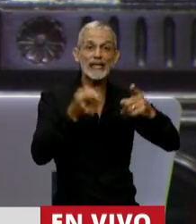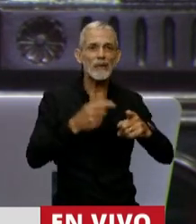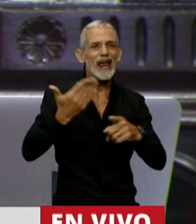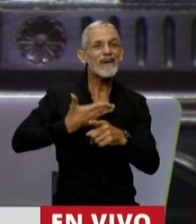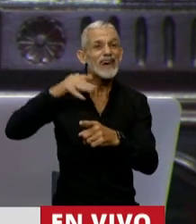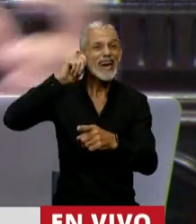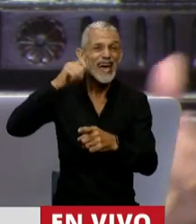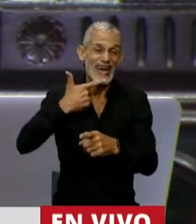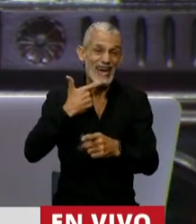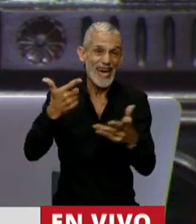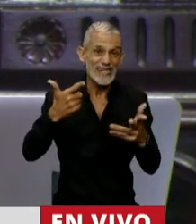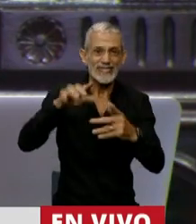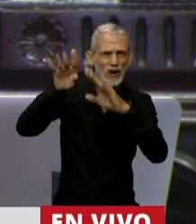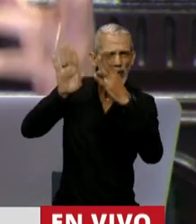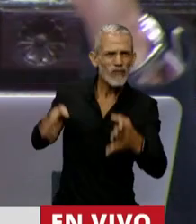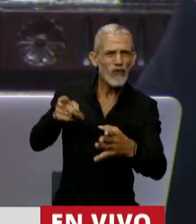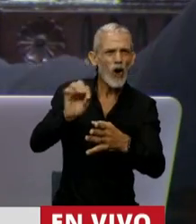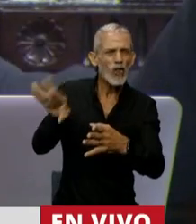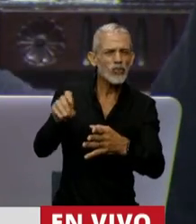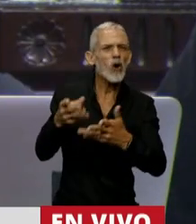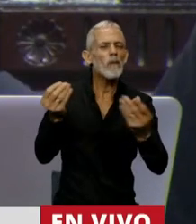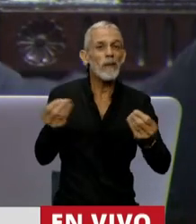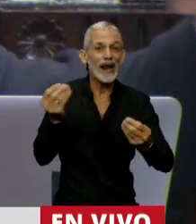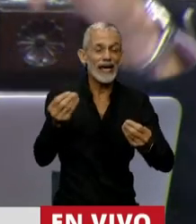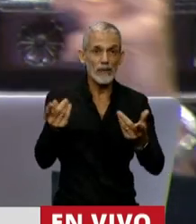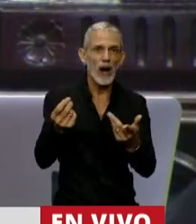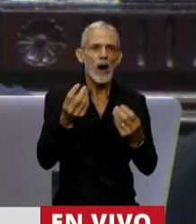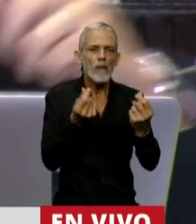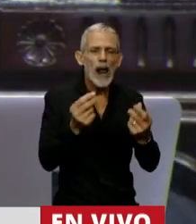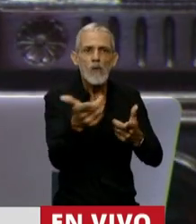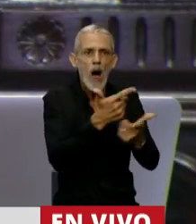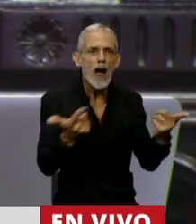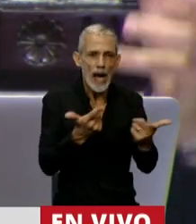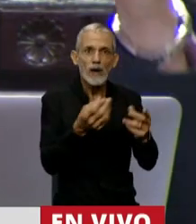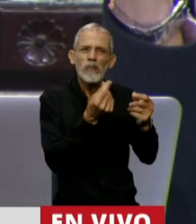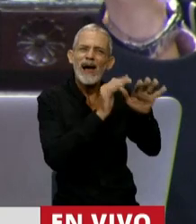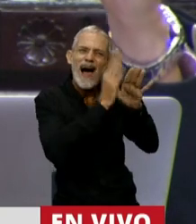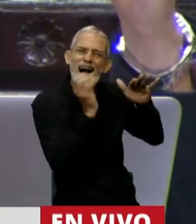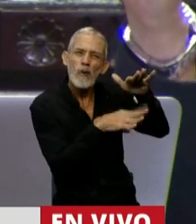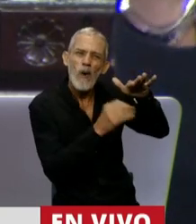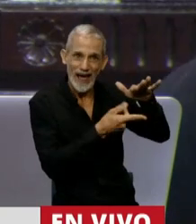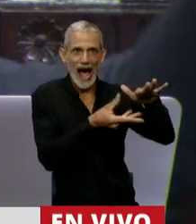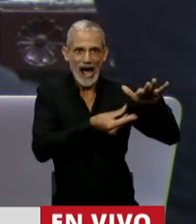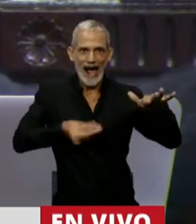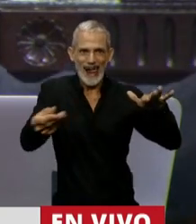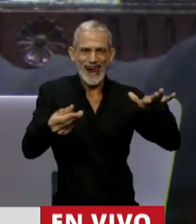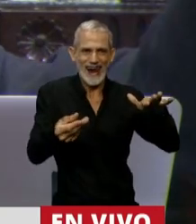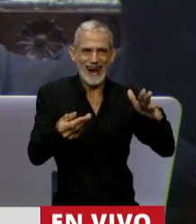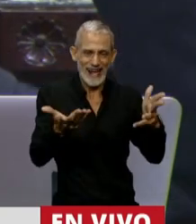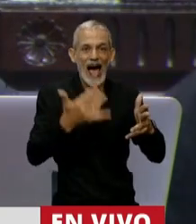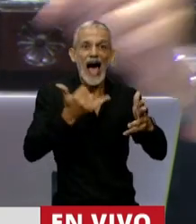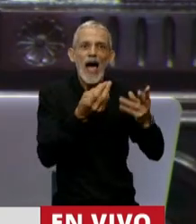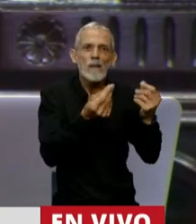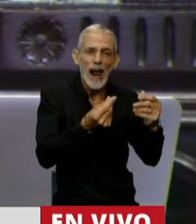FGS, fundido ahora. ¿Para qué? Para ahorrar en épocas de vacas flacas y garantizar a los jubilados que en épocas de vacas, perdón, de vacas gordas,